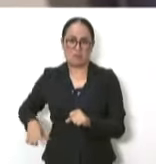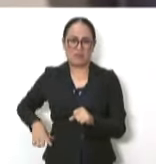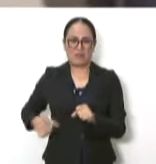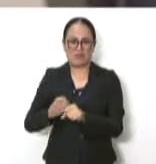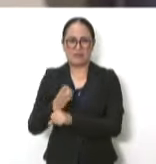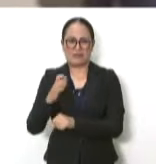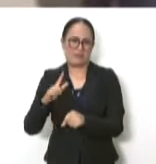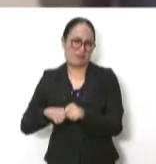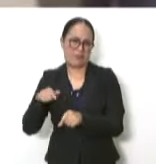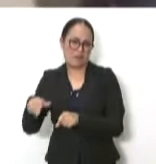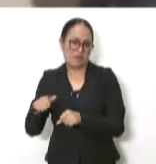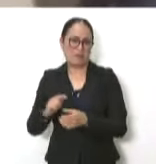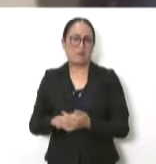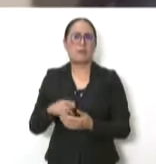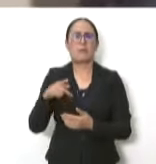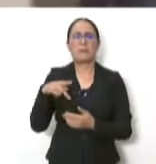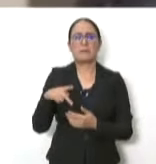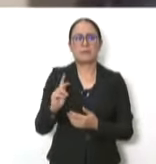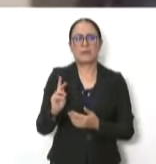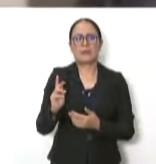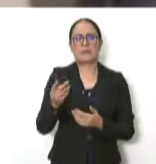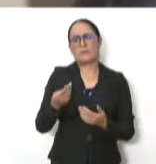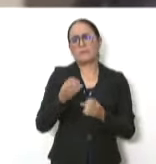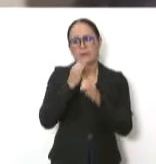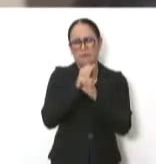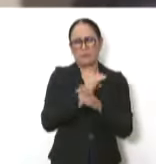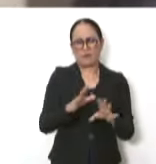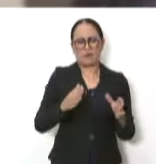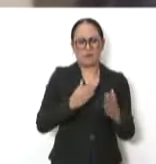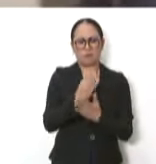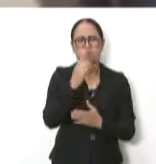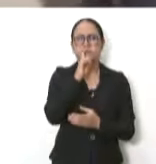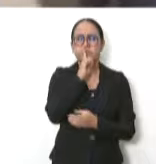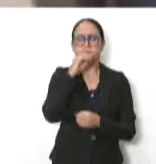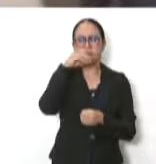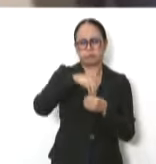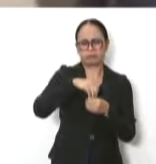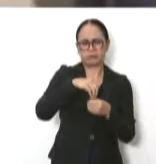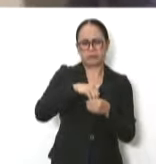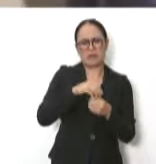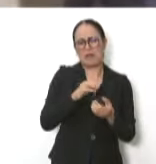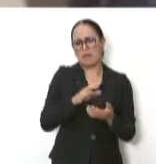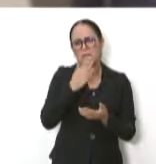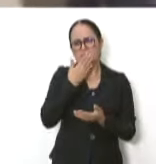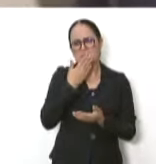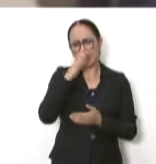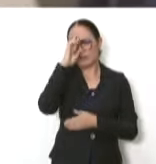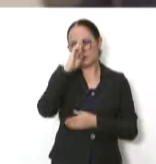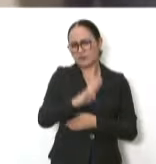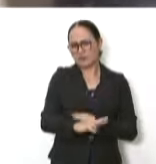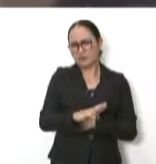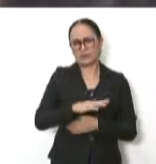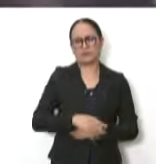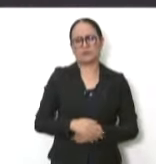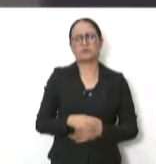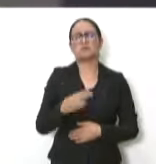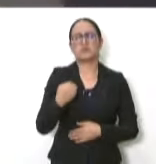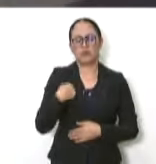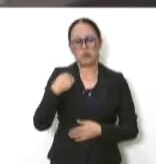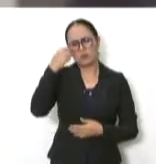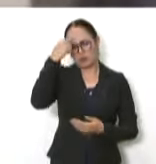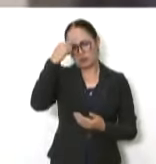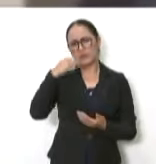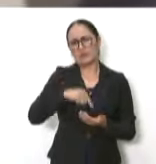realizar sin acceso a la información confidencial, como ya se mencionó. Entonces, creemos, igual coincido con